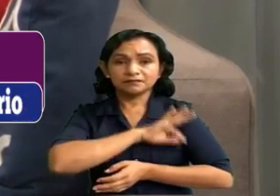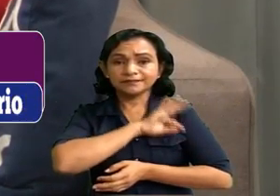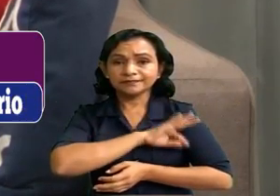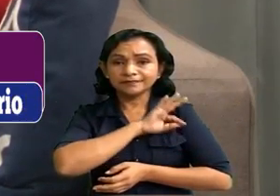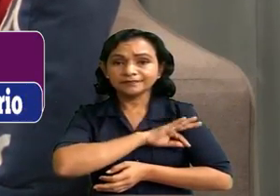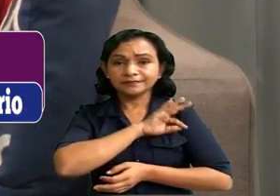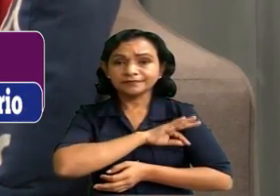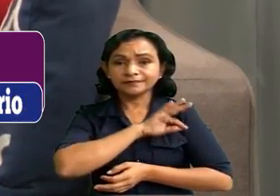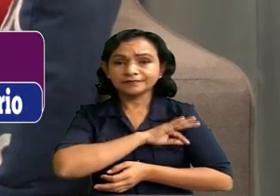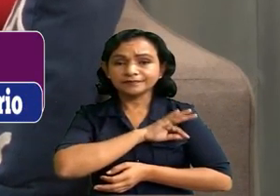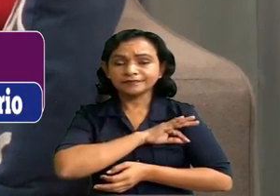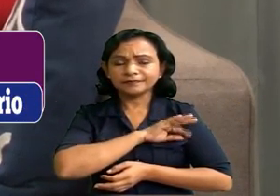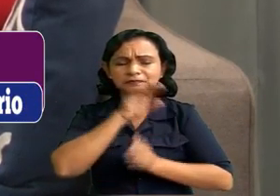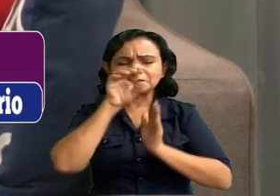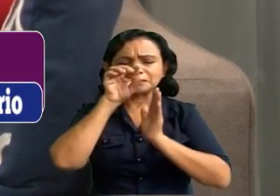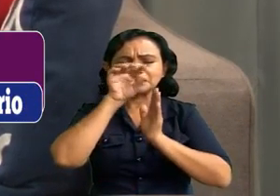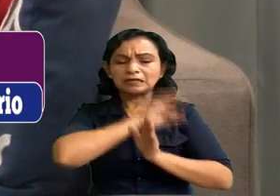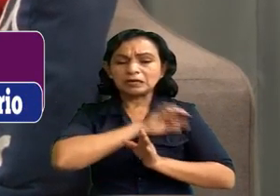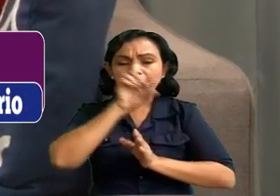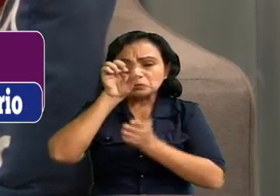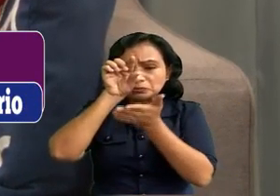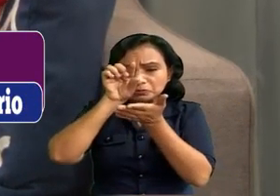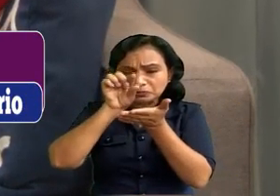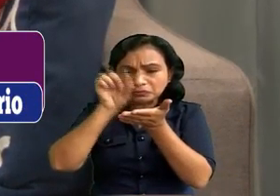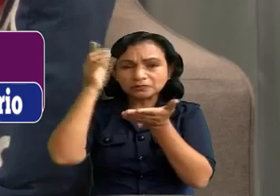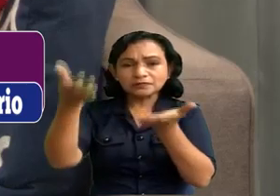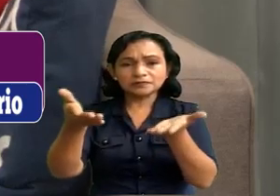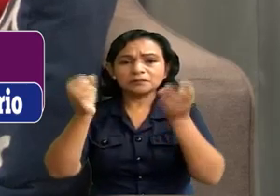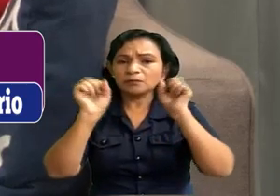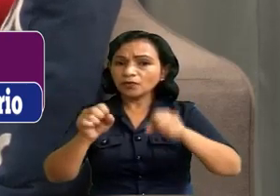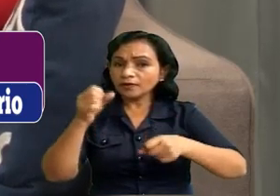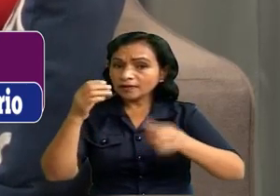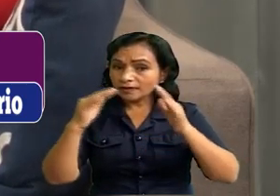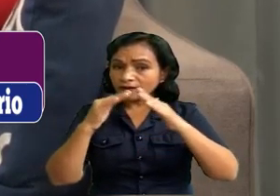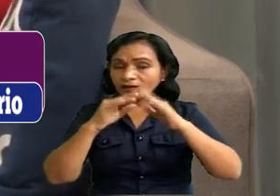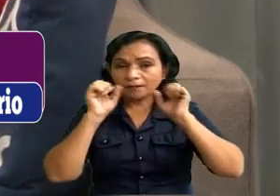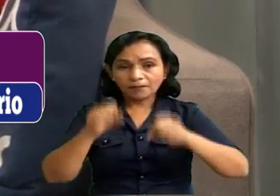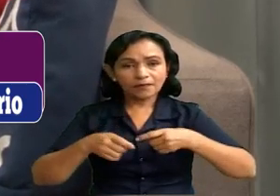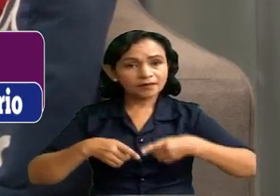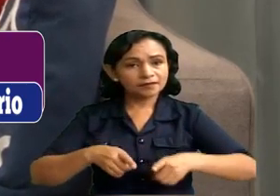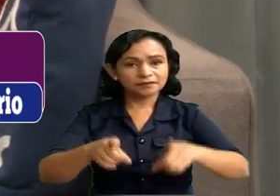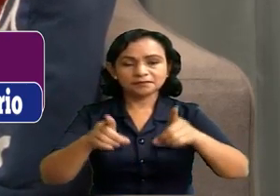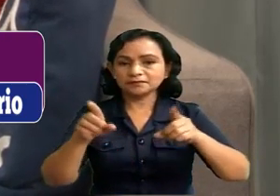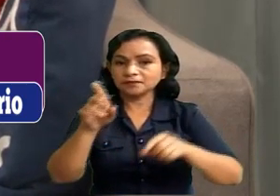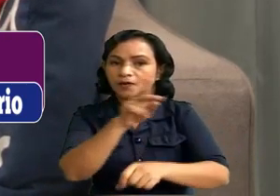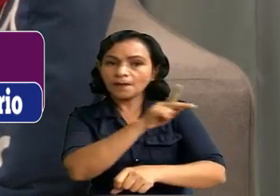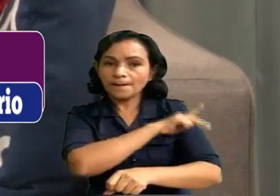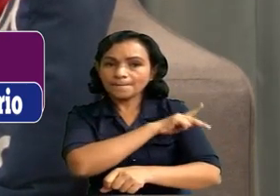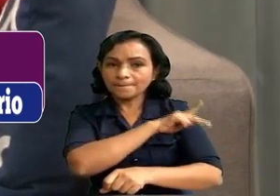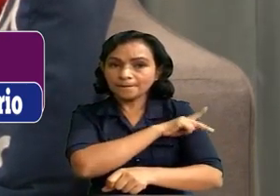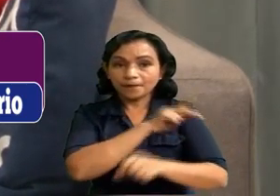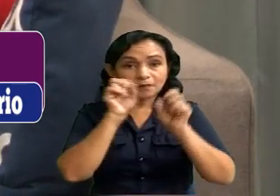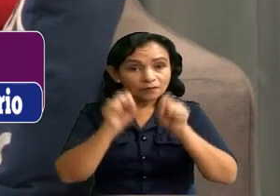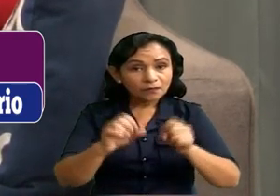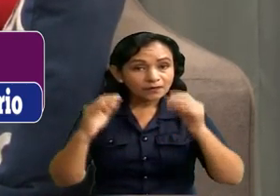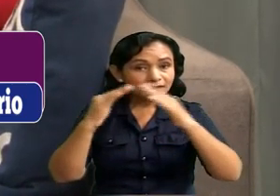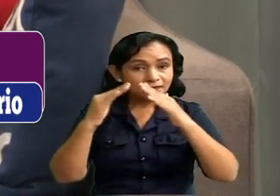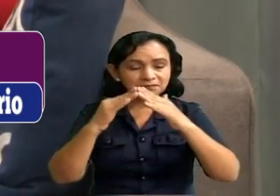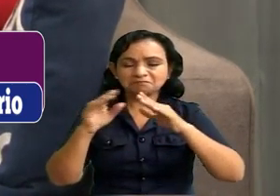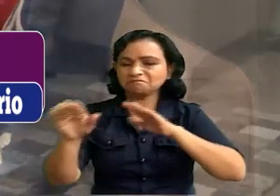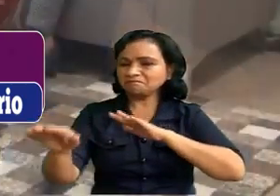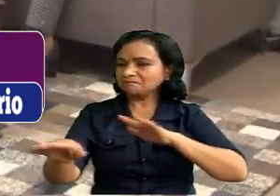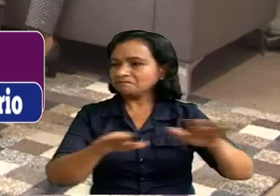de extremadamente bajo, iba a poder acceder a esa vivienda digna. Como un policía iba a poder acceder a esa vivienda